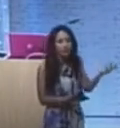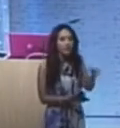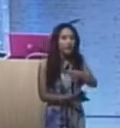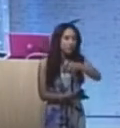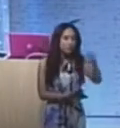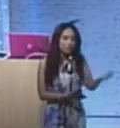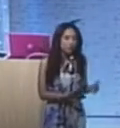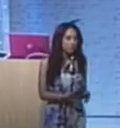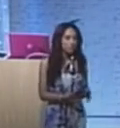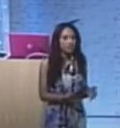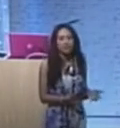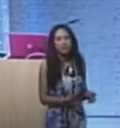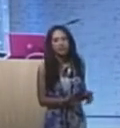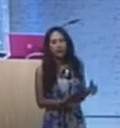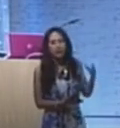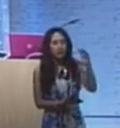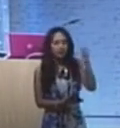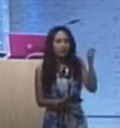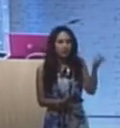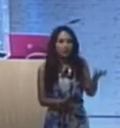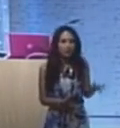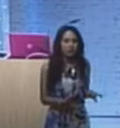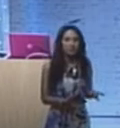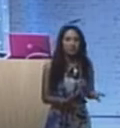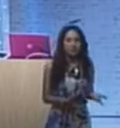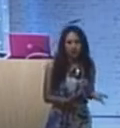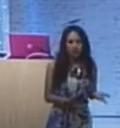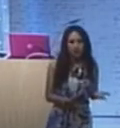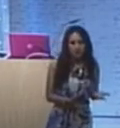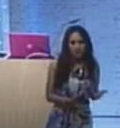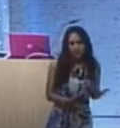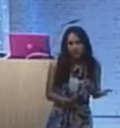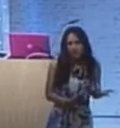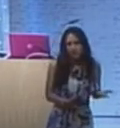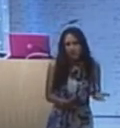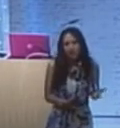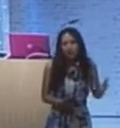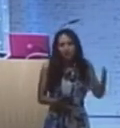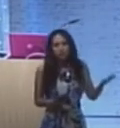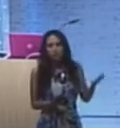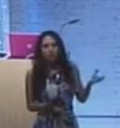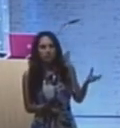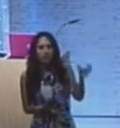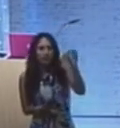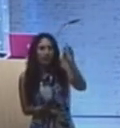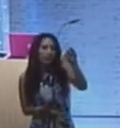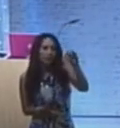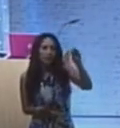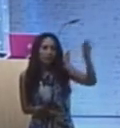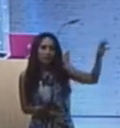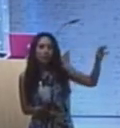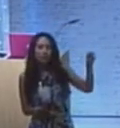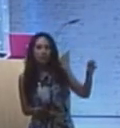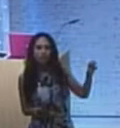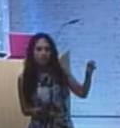pequeña parte. Hay muchísimas partes que se tienen del cerebro que se pueden desarrollar. La mente es poderosísima y nada